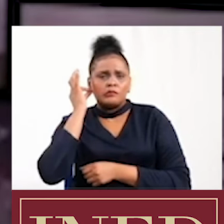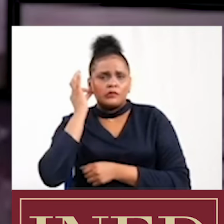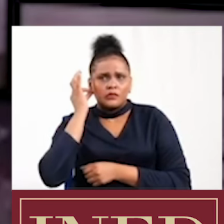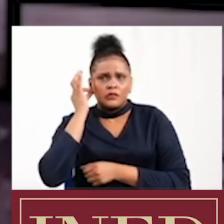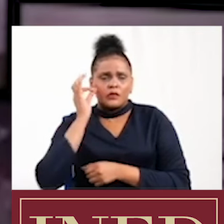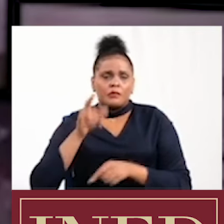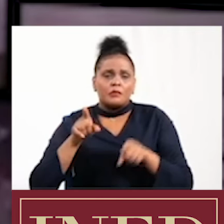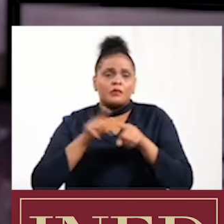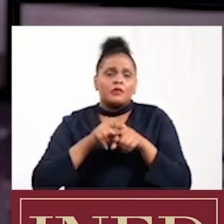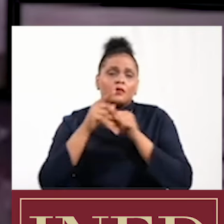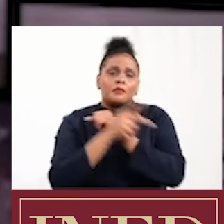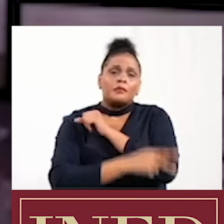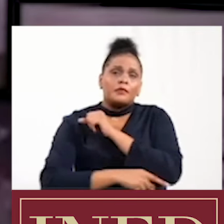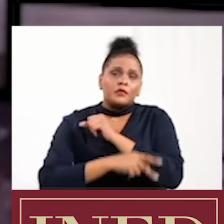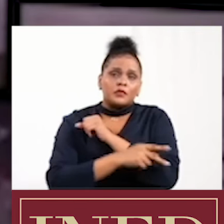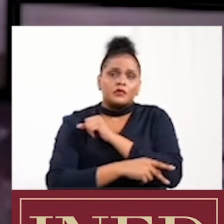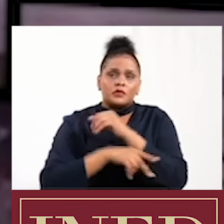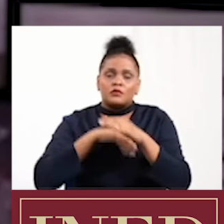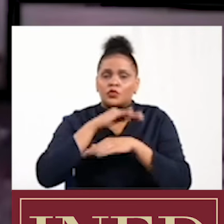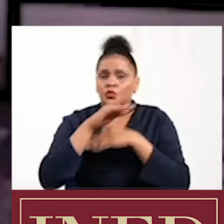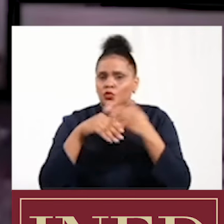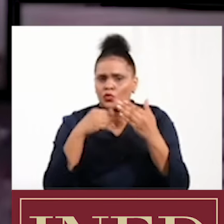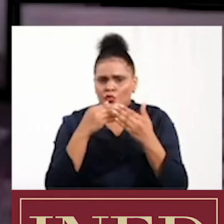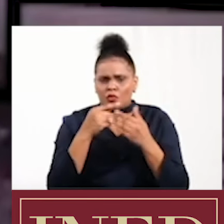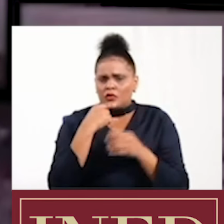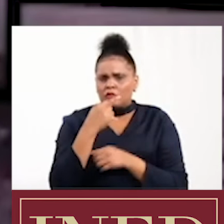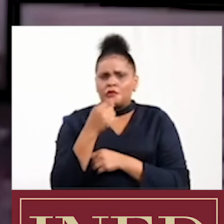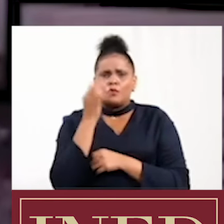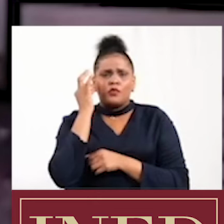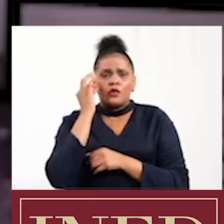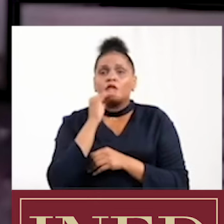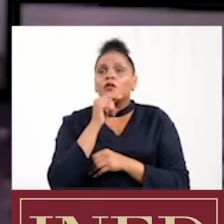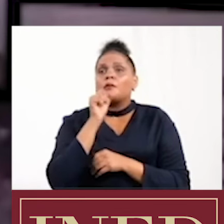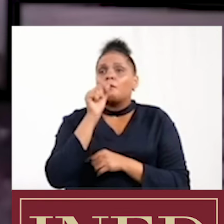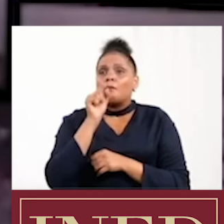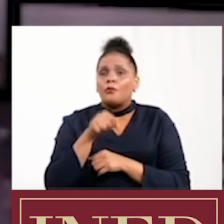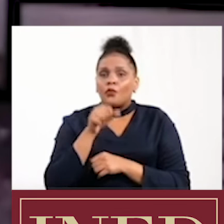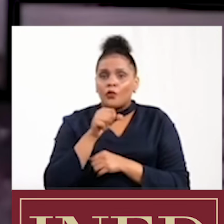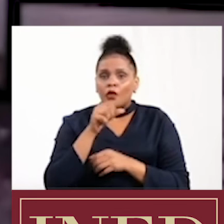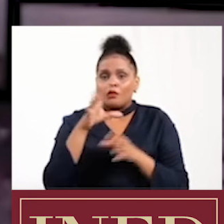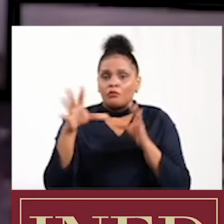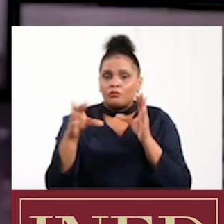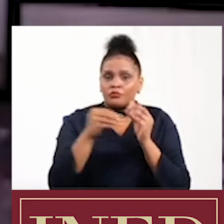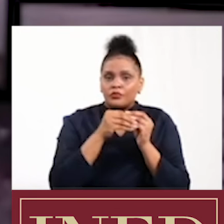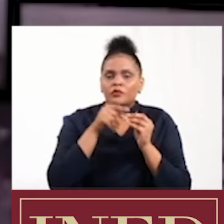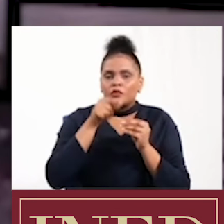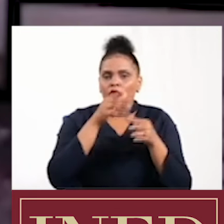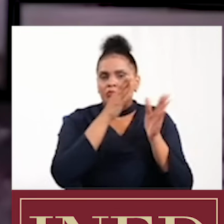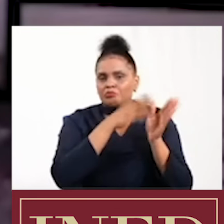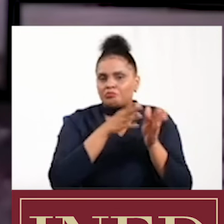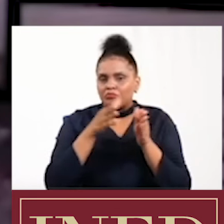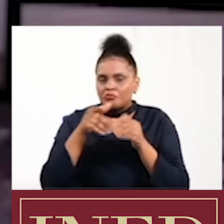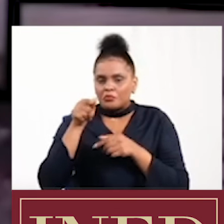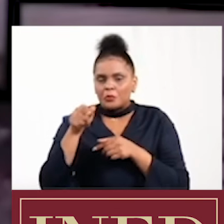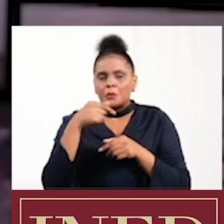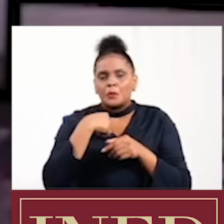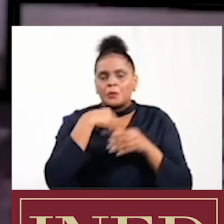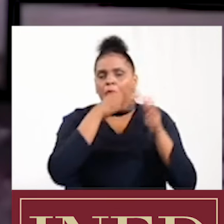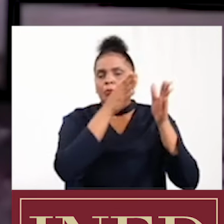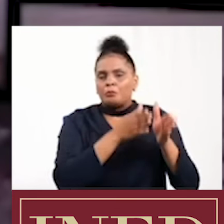en algunos países que no se trata de que las mujeres no sean electas sino que las mujeres son escasamente nominadas en estas posiciones